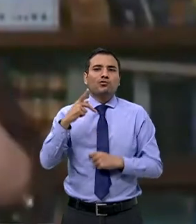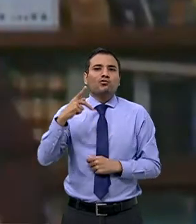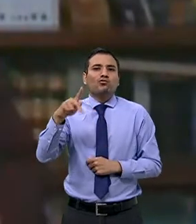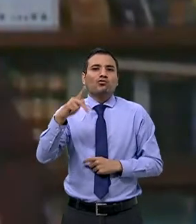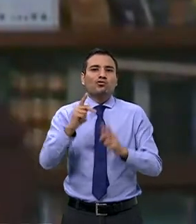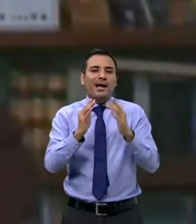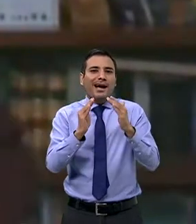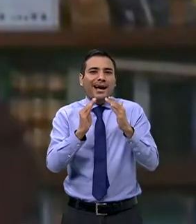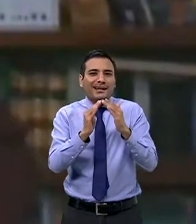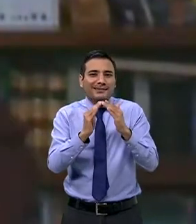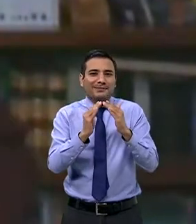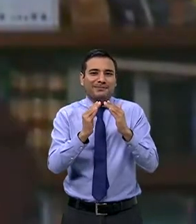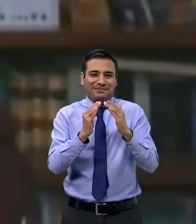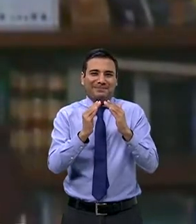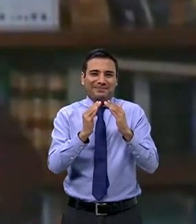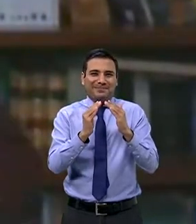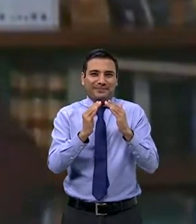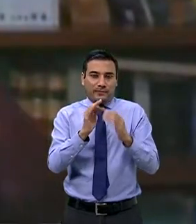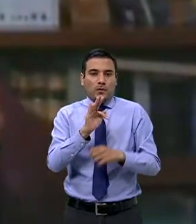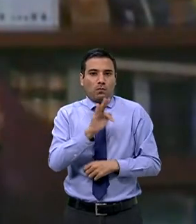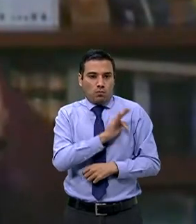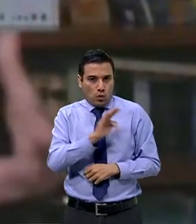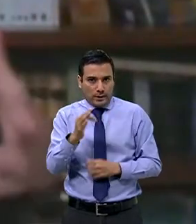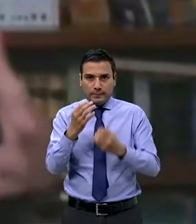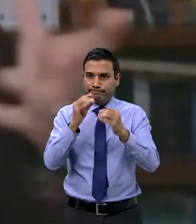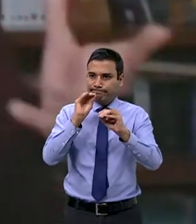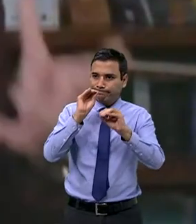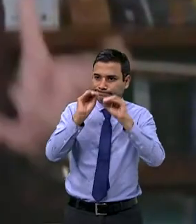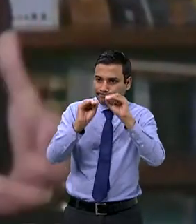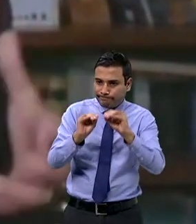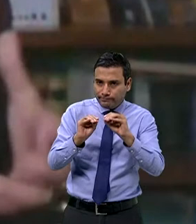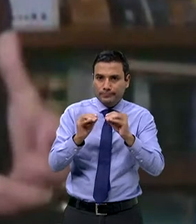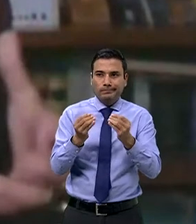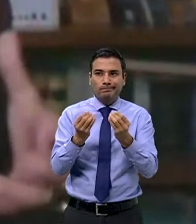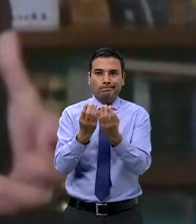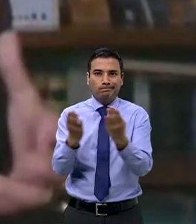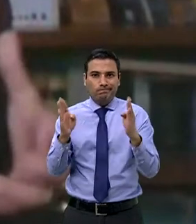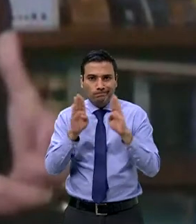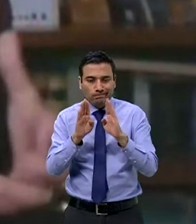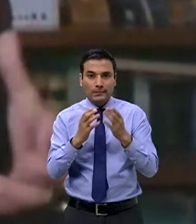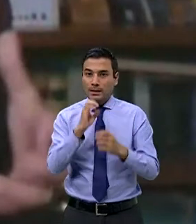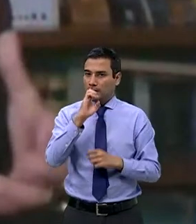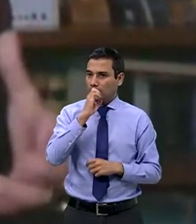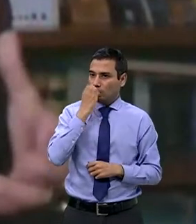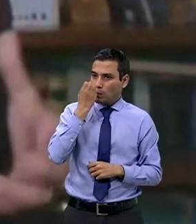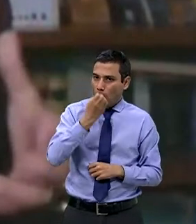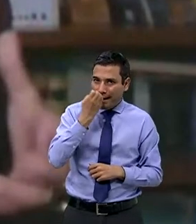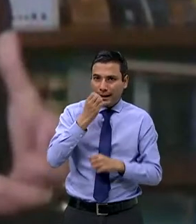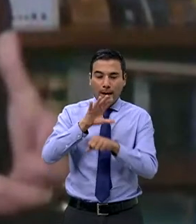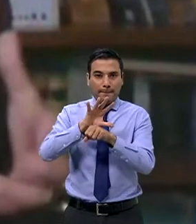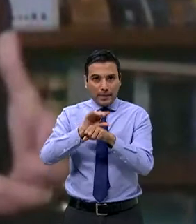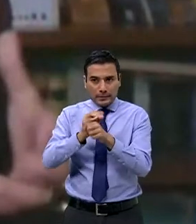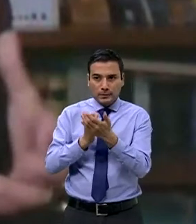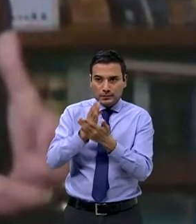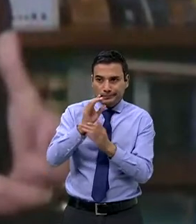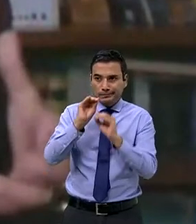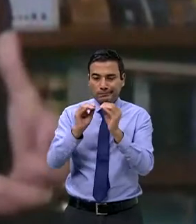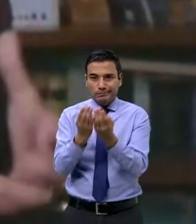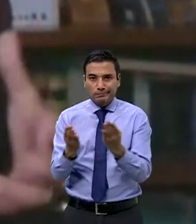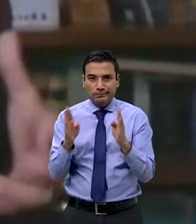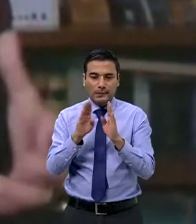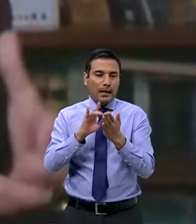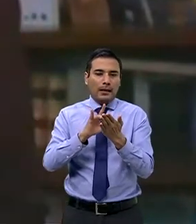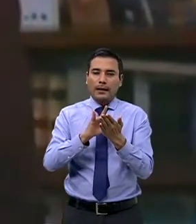e instalar las mesas a las escuelas a todas las personas que hicieron posible pero